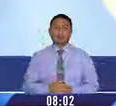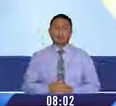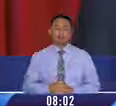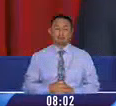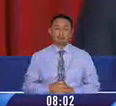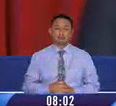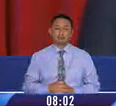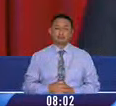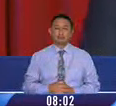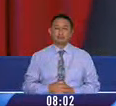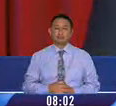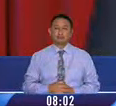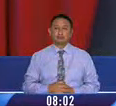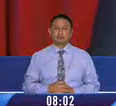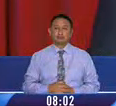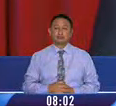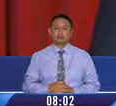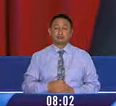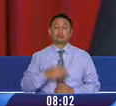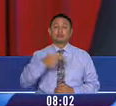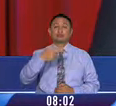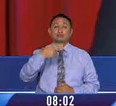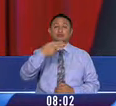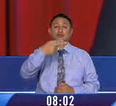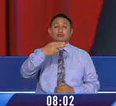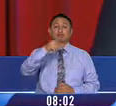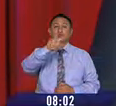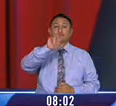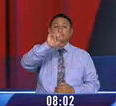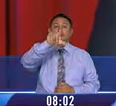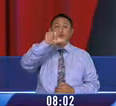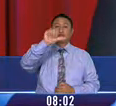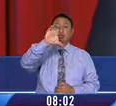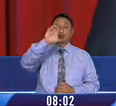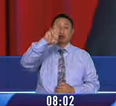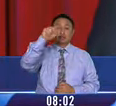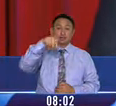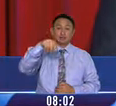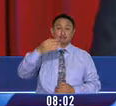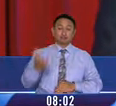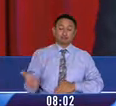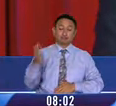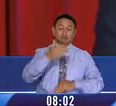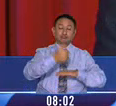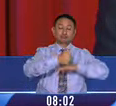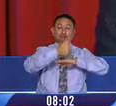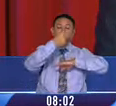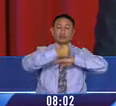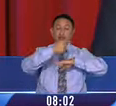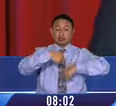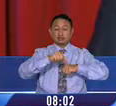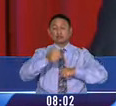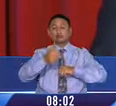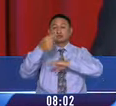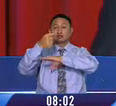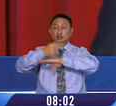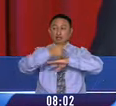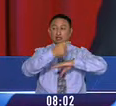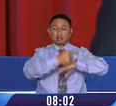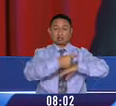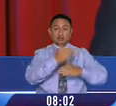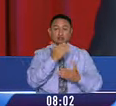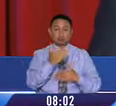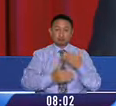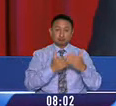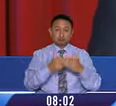transporte. Estará Víctor Hugo Villacrés asumiendo esa gerencia. El resto de gerencias las iremos definiendo